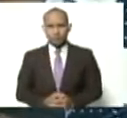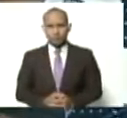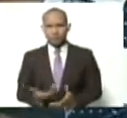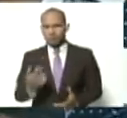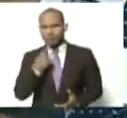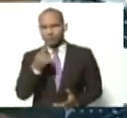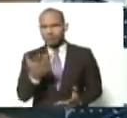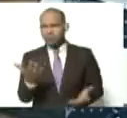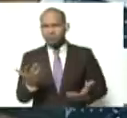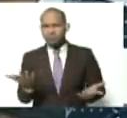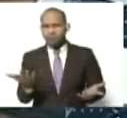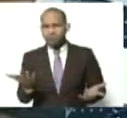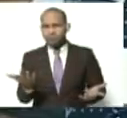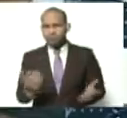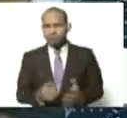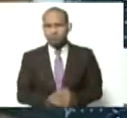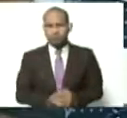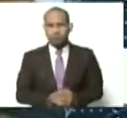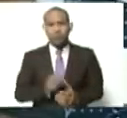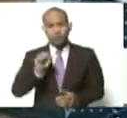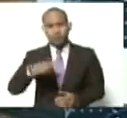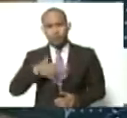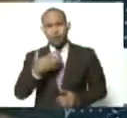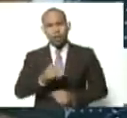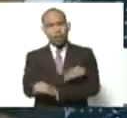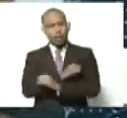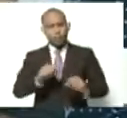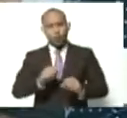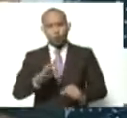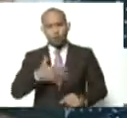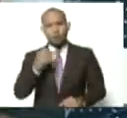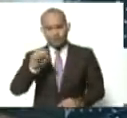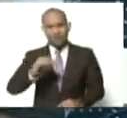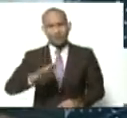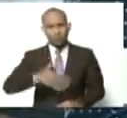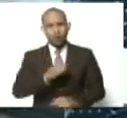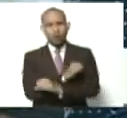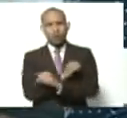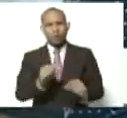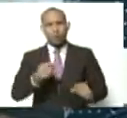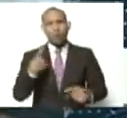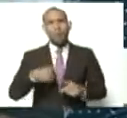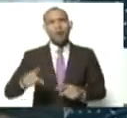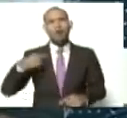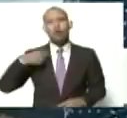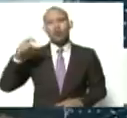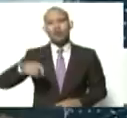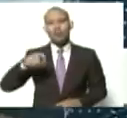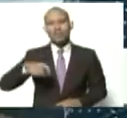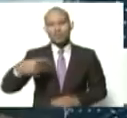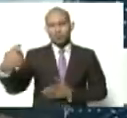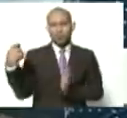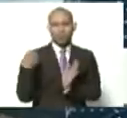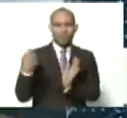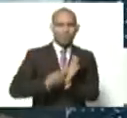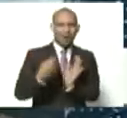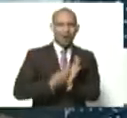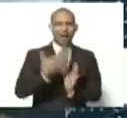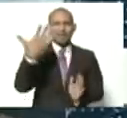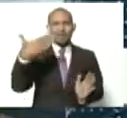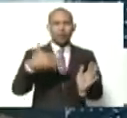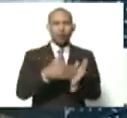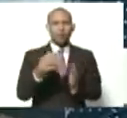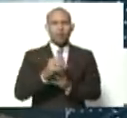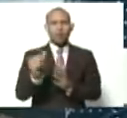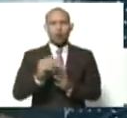dice que si va a poder colocar los explosivos. Él dice que sí y que necesita $5,000 americanos. Yo no sé si